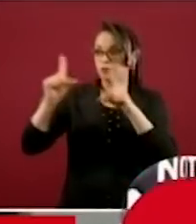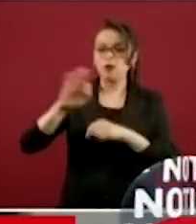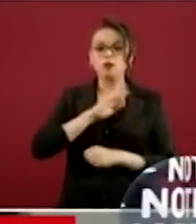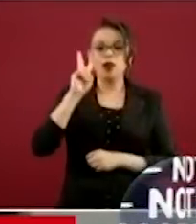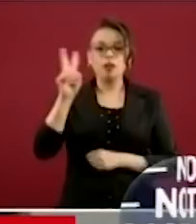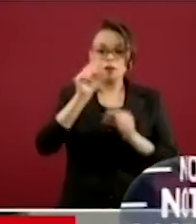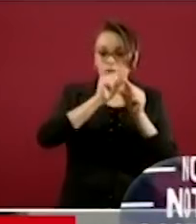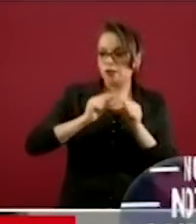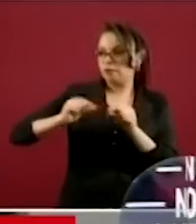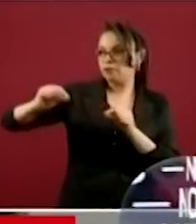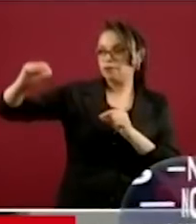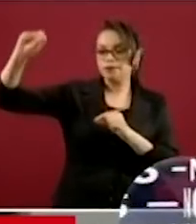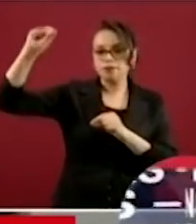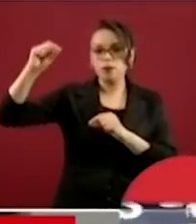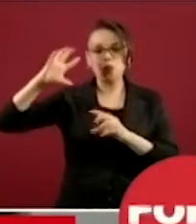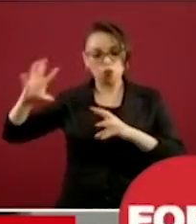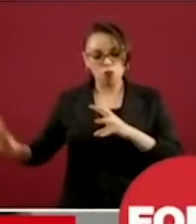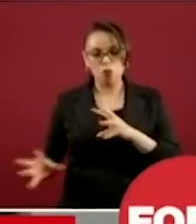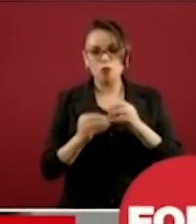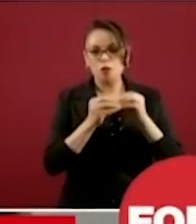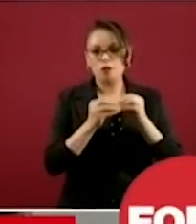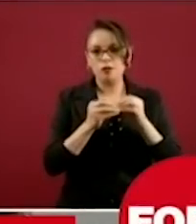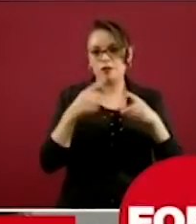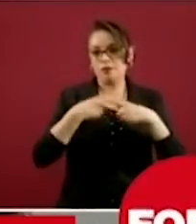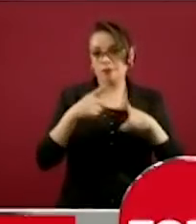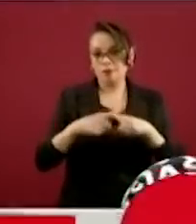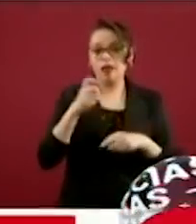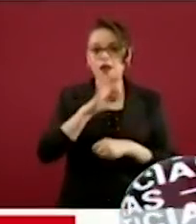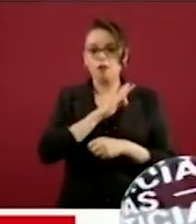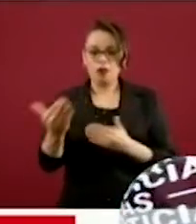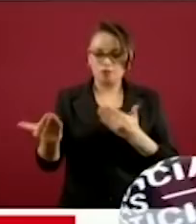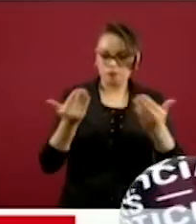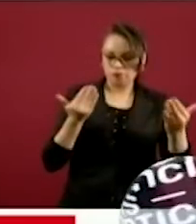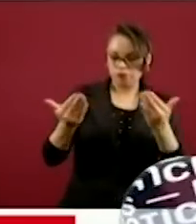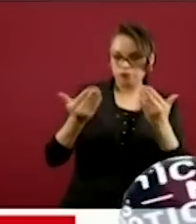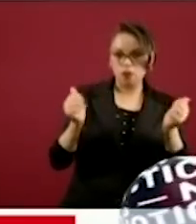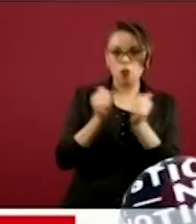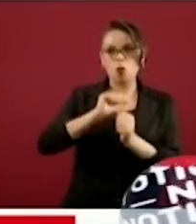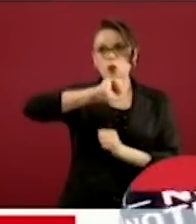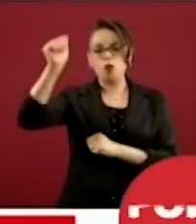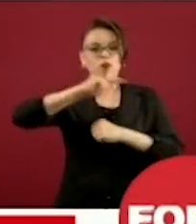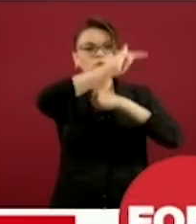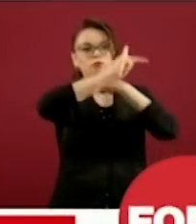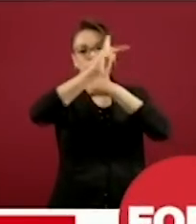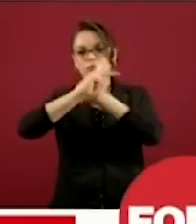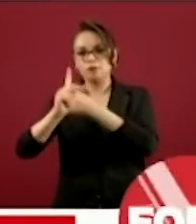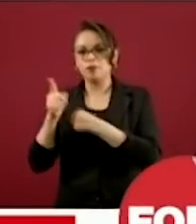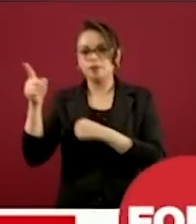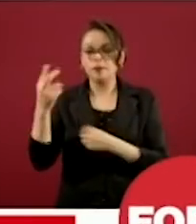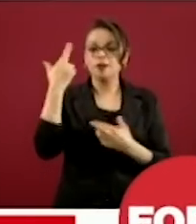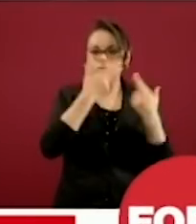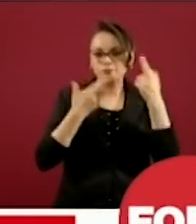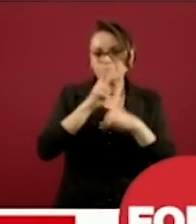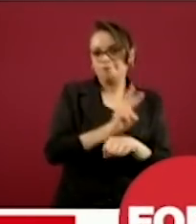casos acumulada, un poco para tener también el comparativo con otros países a los que hemos estado dando seguimiento y ver